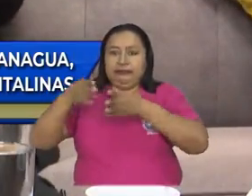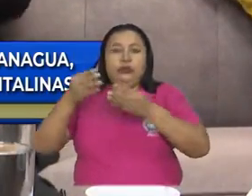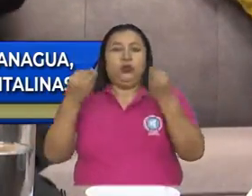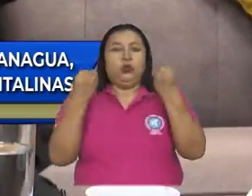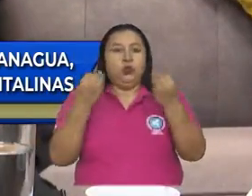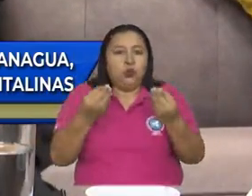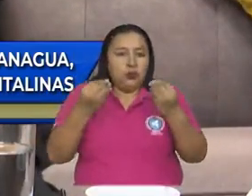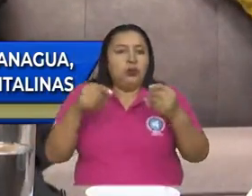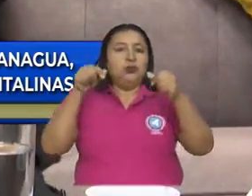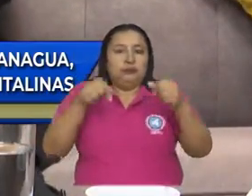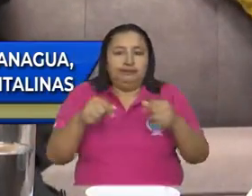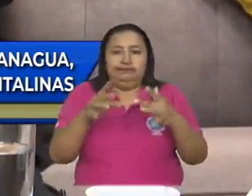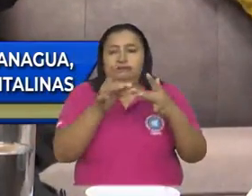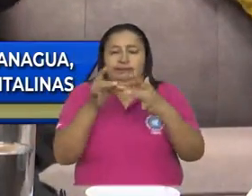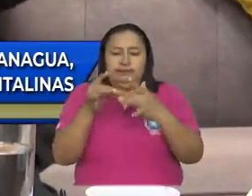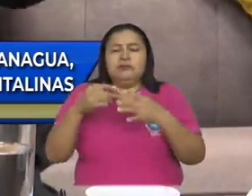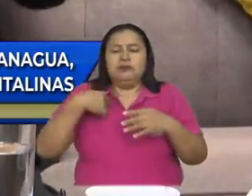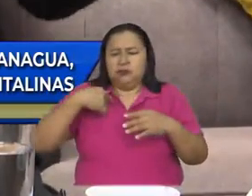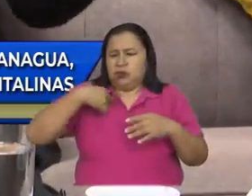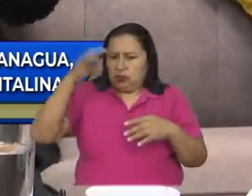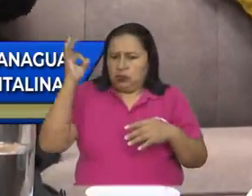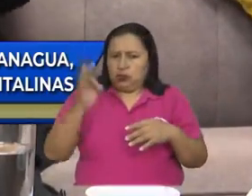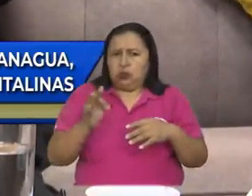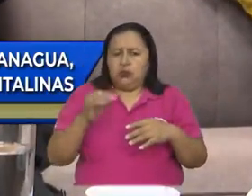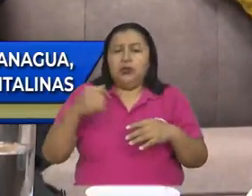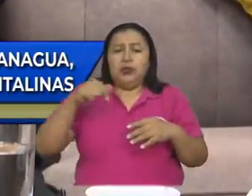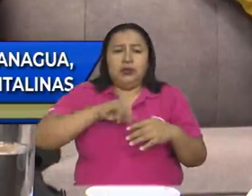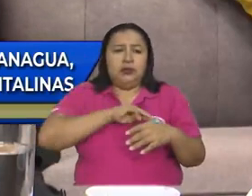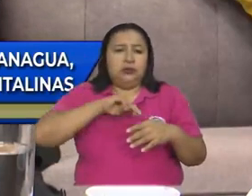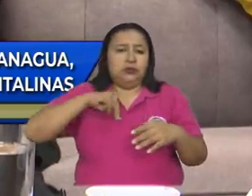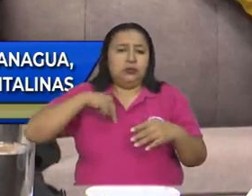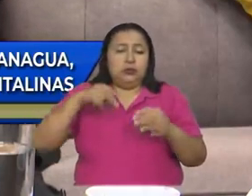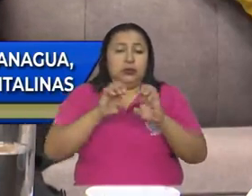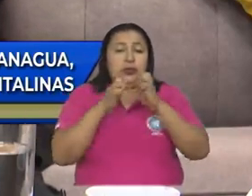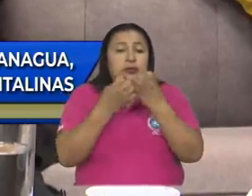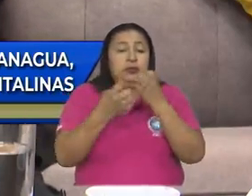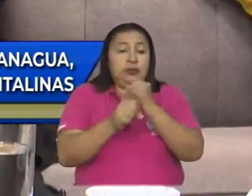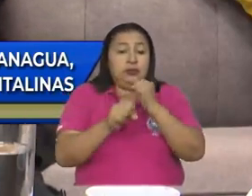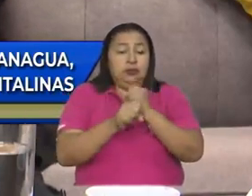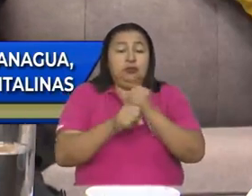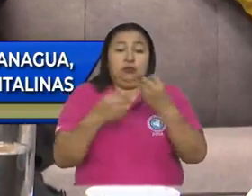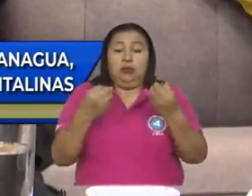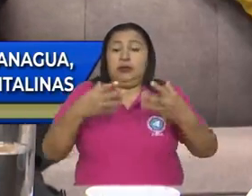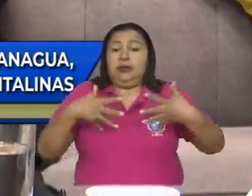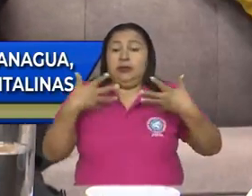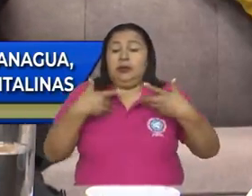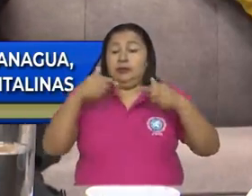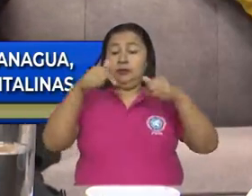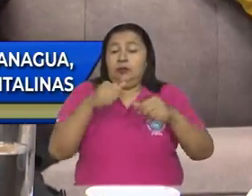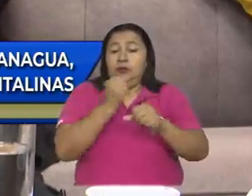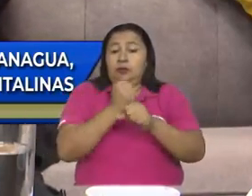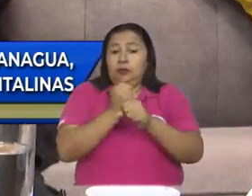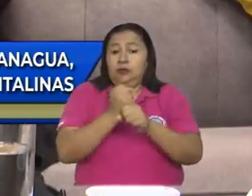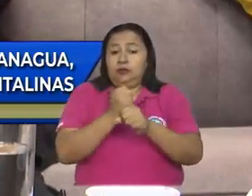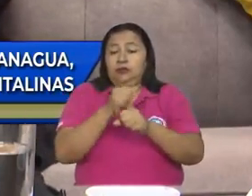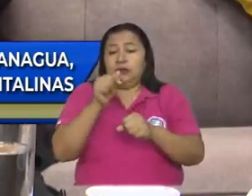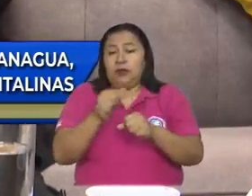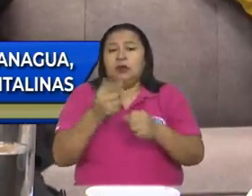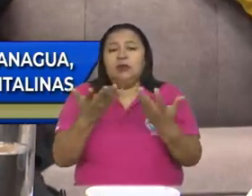Yo creo, estoy segura, y estamos aquí nosotros como equipo de trabajo de la alcaldía muy contentos porque